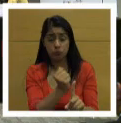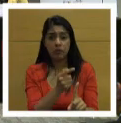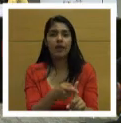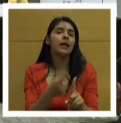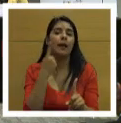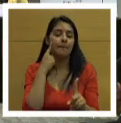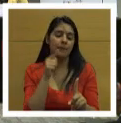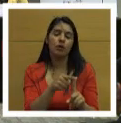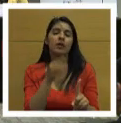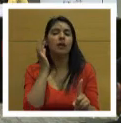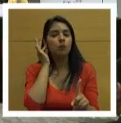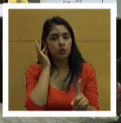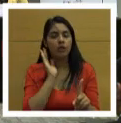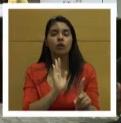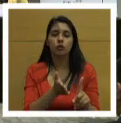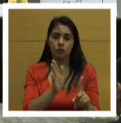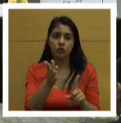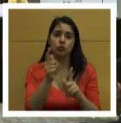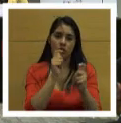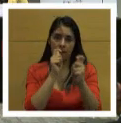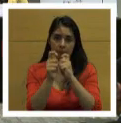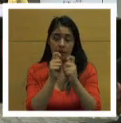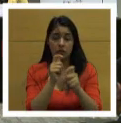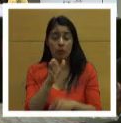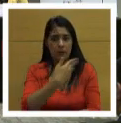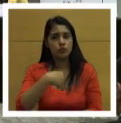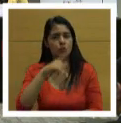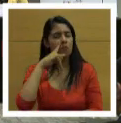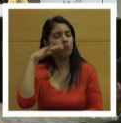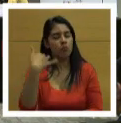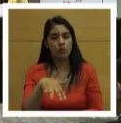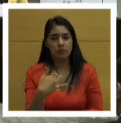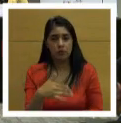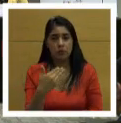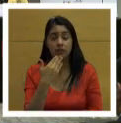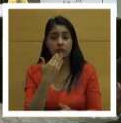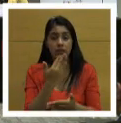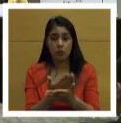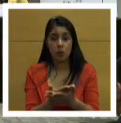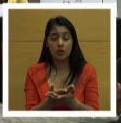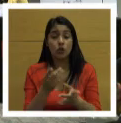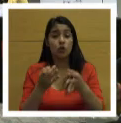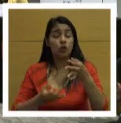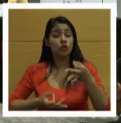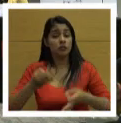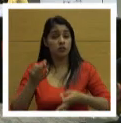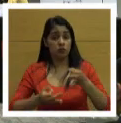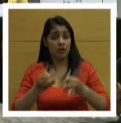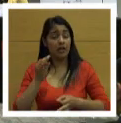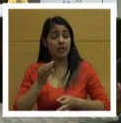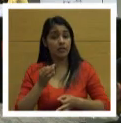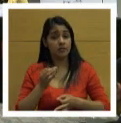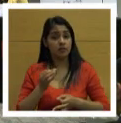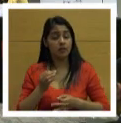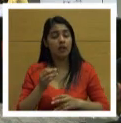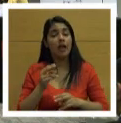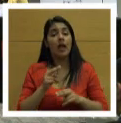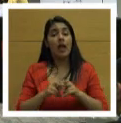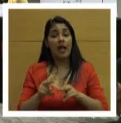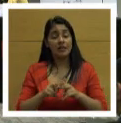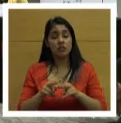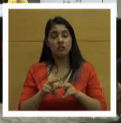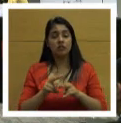aún continuaba en riesgo. Entre paréntesis, para nosotros muy importante que cuando los tribunales de justicia hacen cumplir de alguna manera las